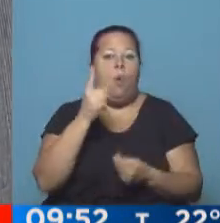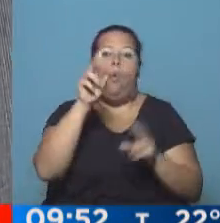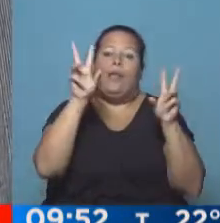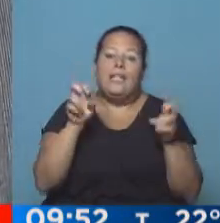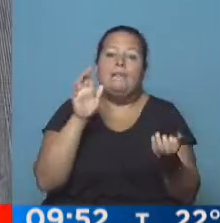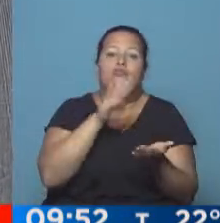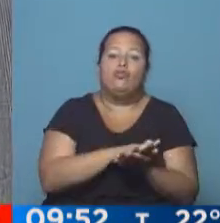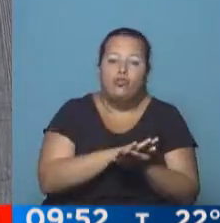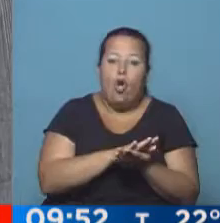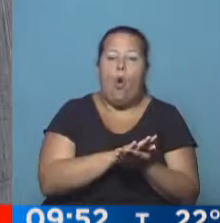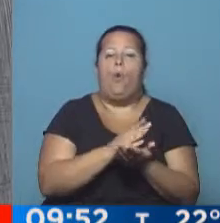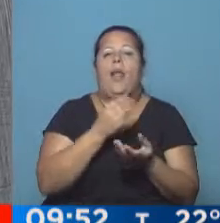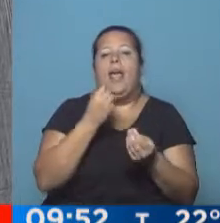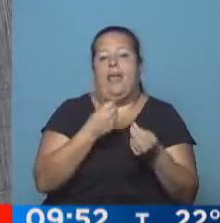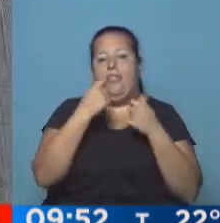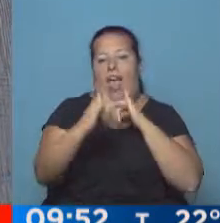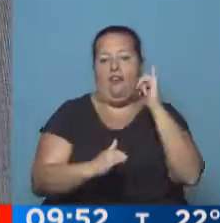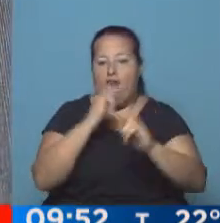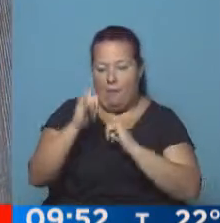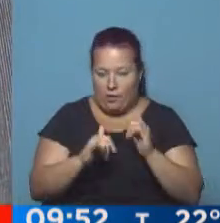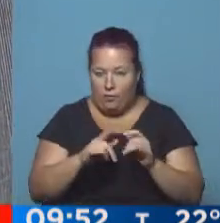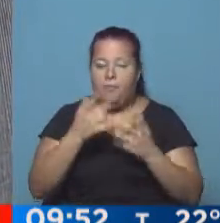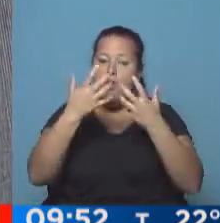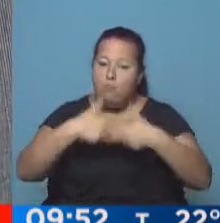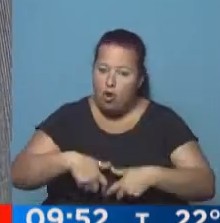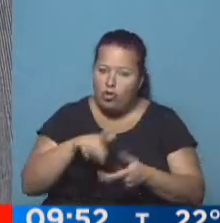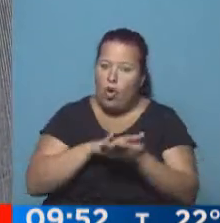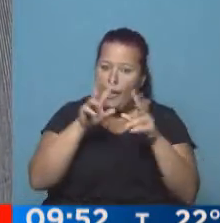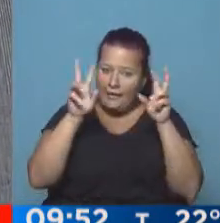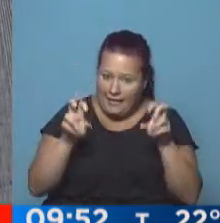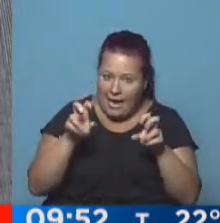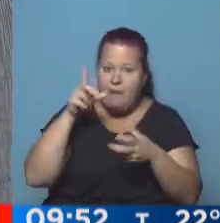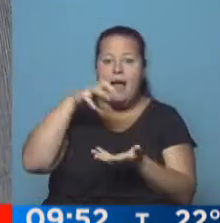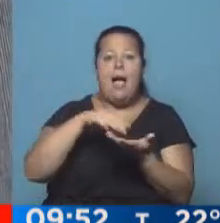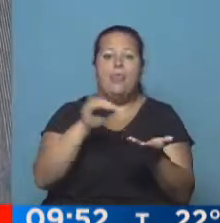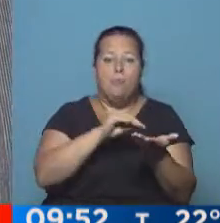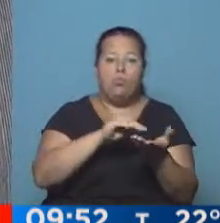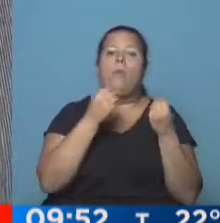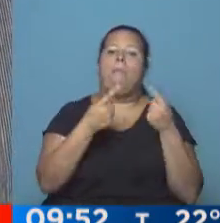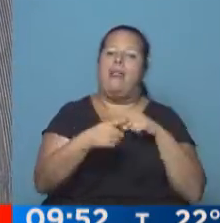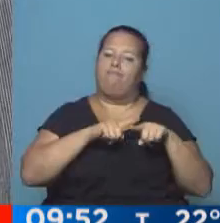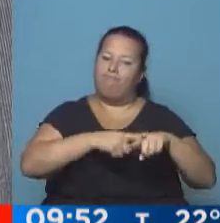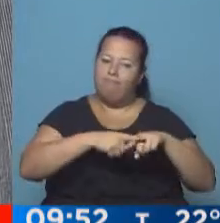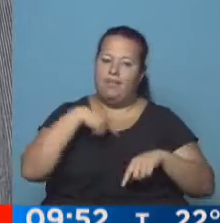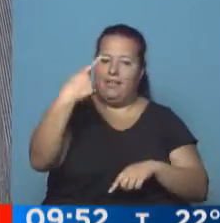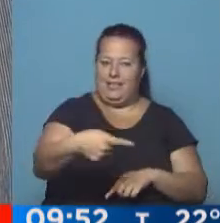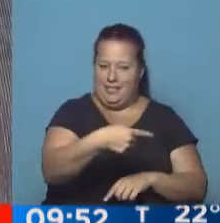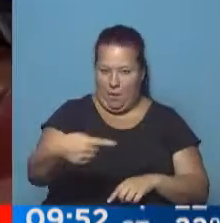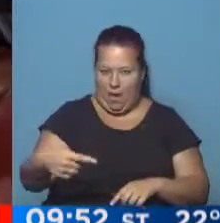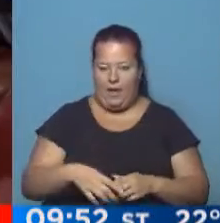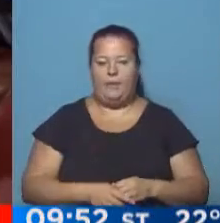temas tiene que ver con el acceso a la información. Hay proyectos sobre este tema en la Cámara de Diputados para discutir a partir de la próxima